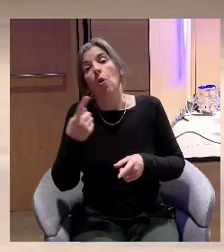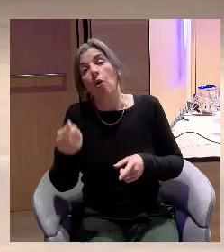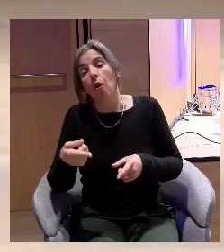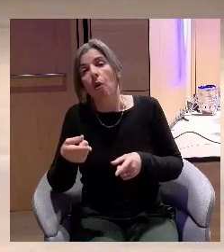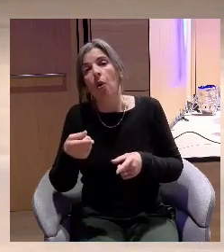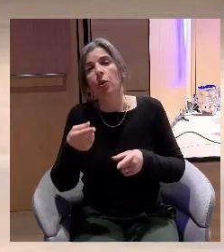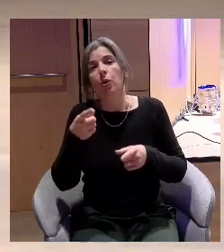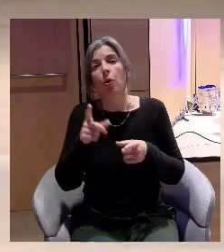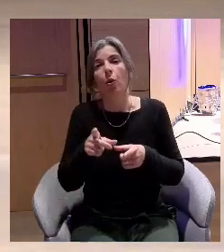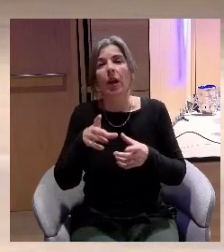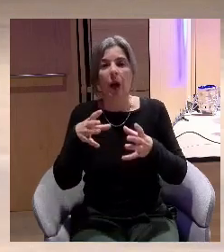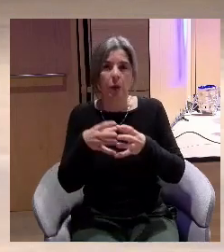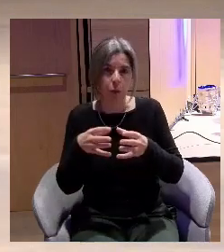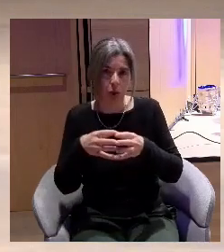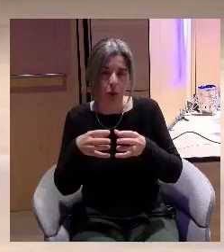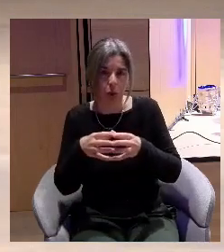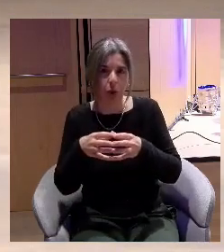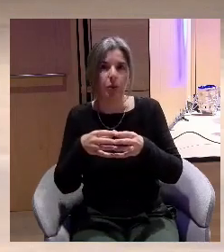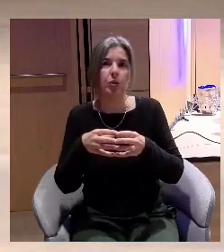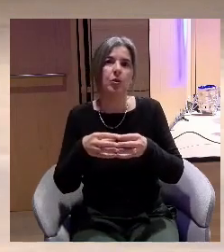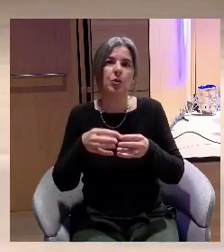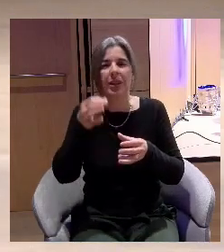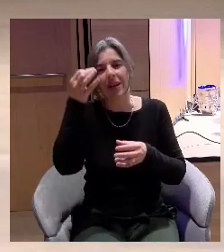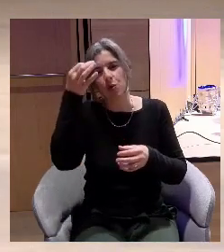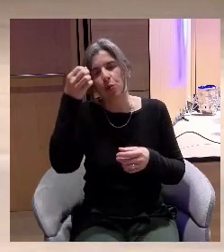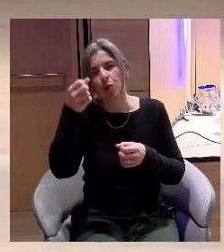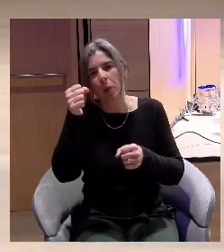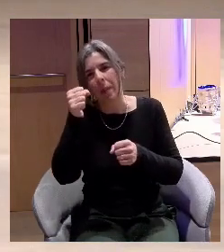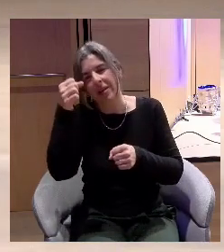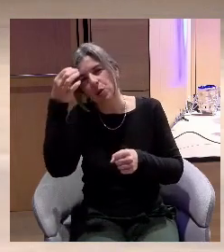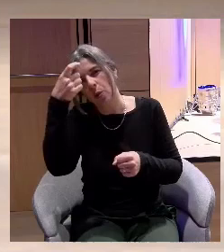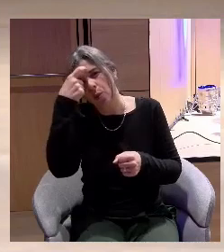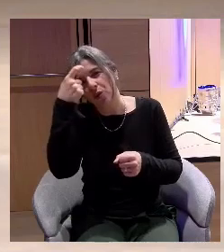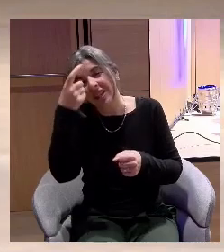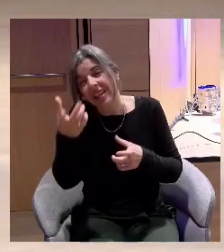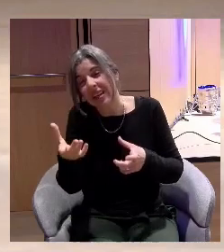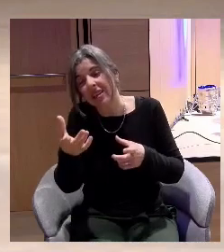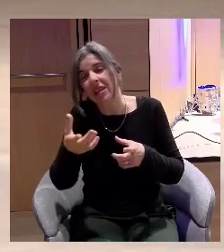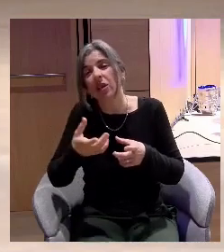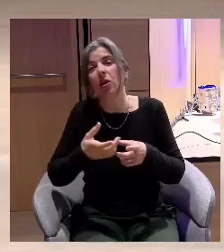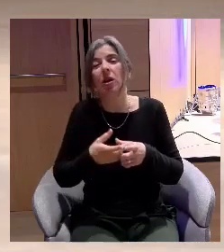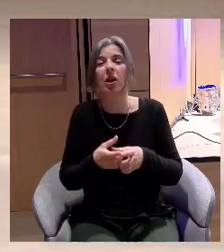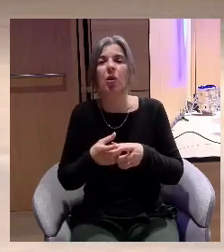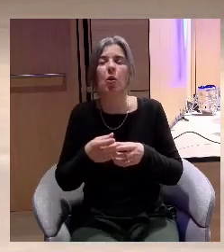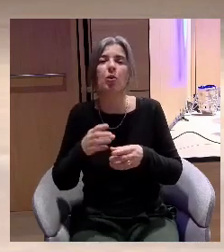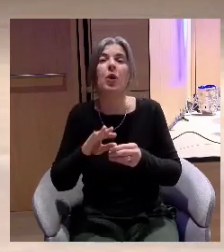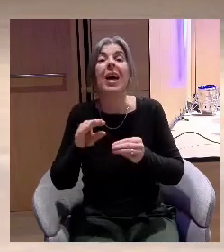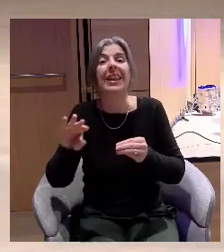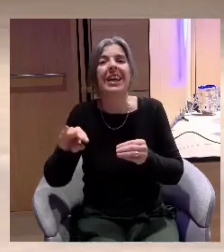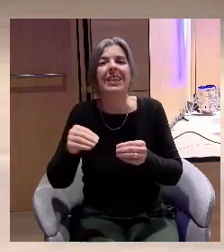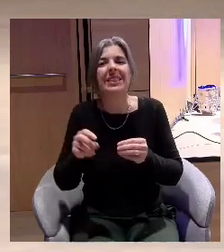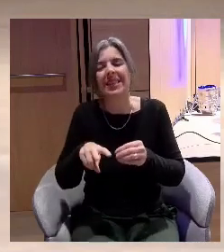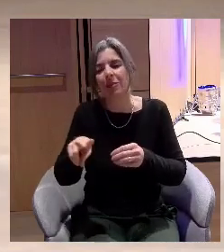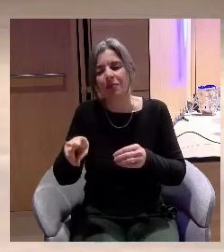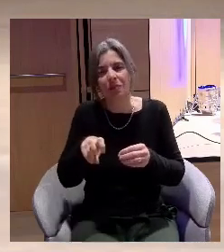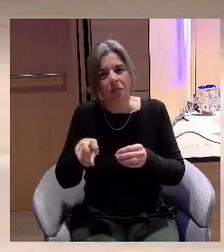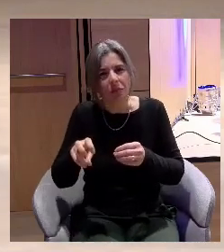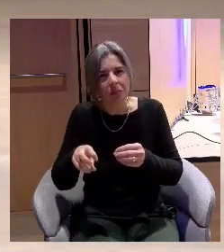que, digamos, se enfoca y que uno podría decir, bueno, mido la inversión estatal a través de lo